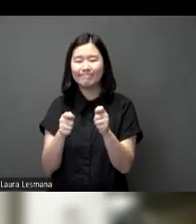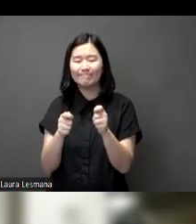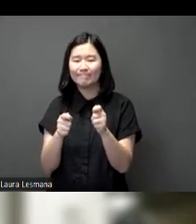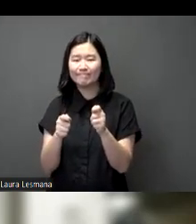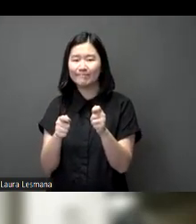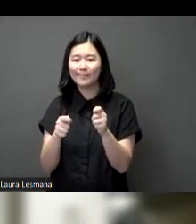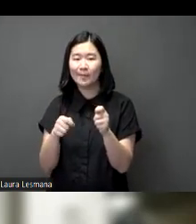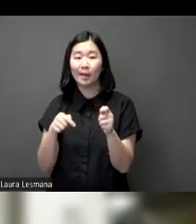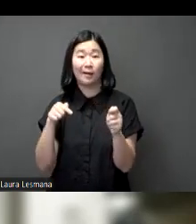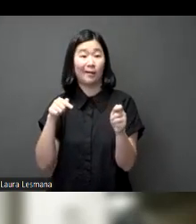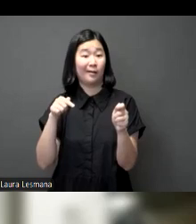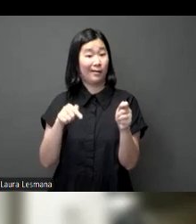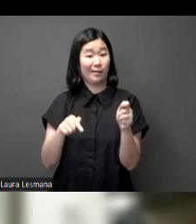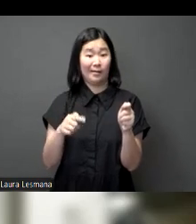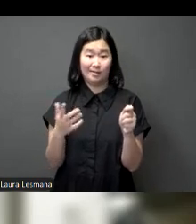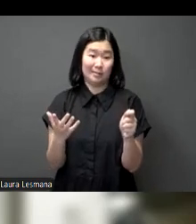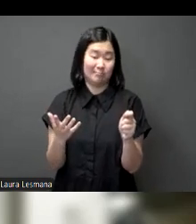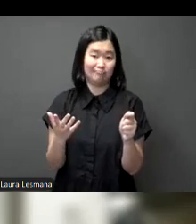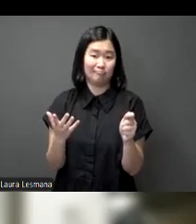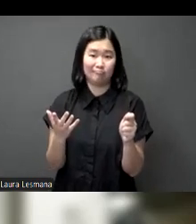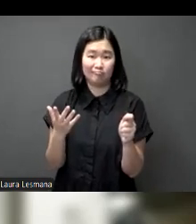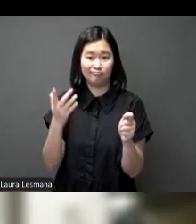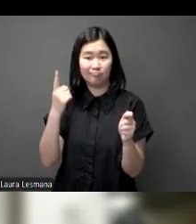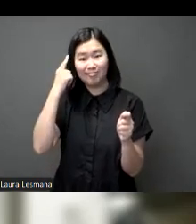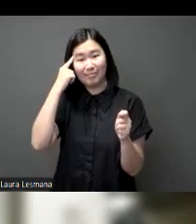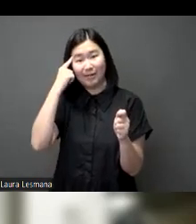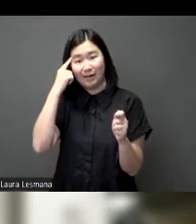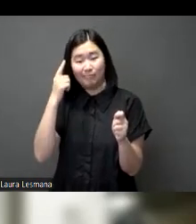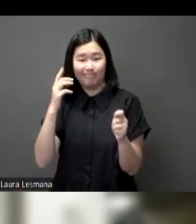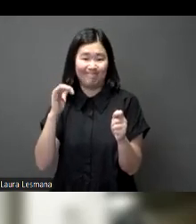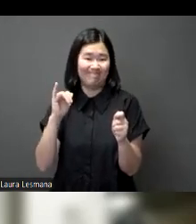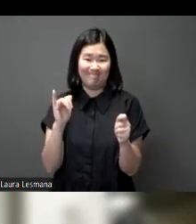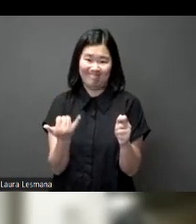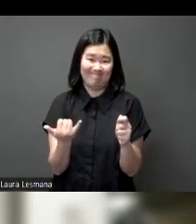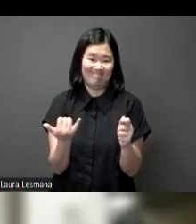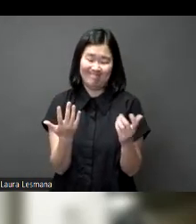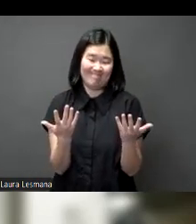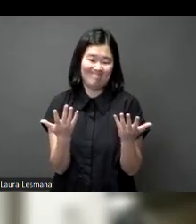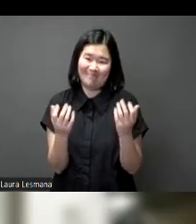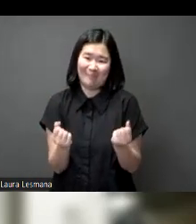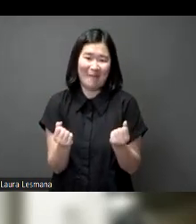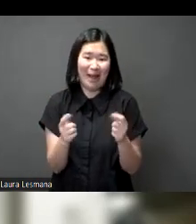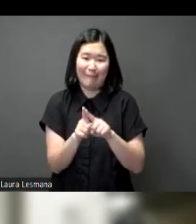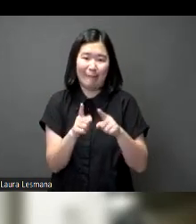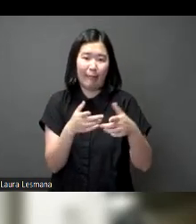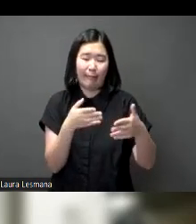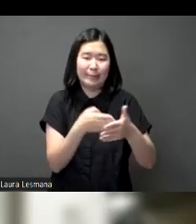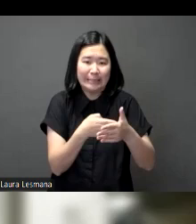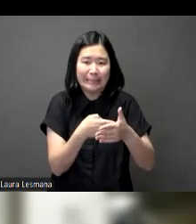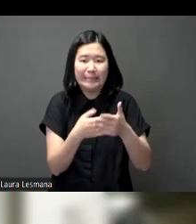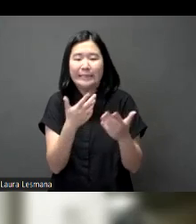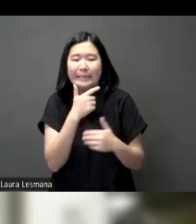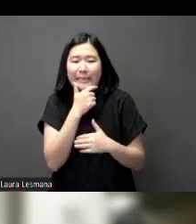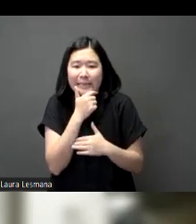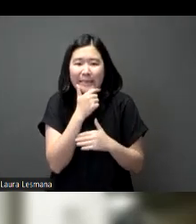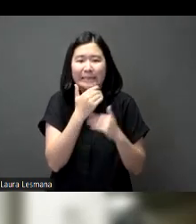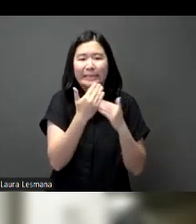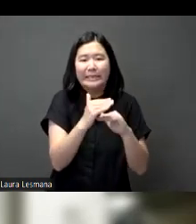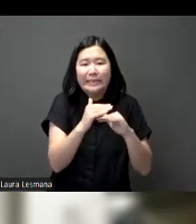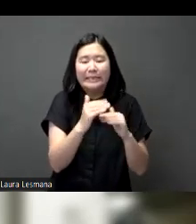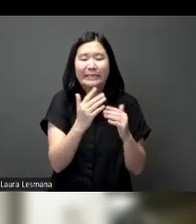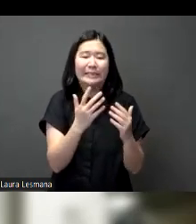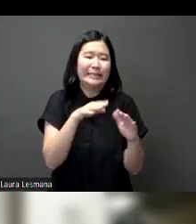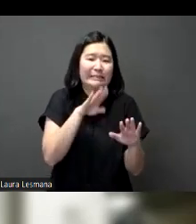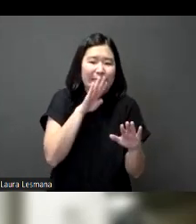¿cierto?, nos hacía remirar cuáles son las intervenciones sanitarias, si son las contempladas en este programa o en estas orientaciones